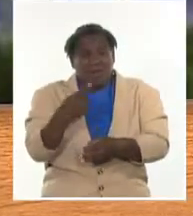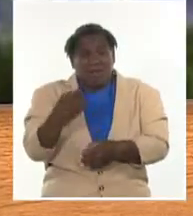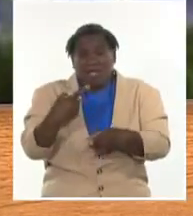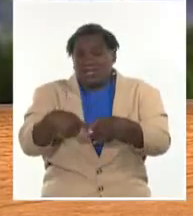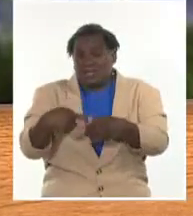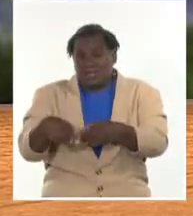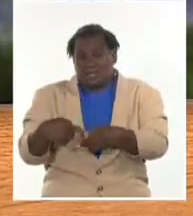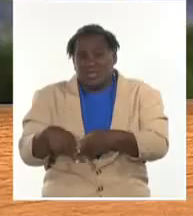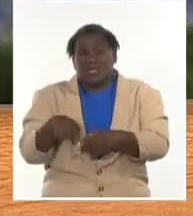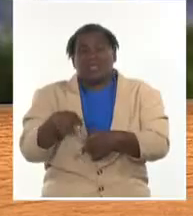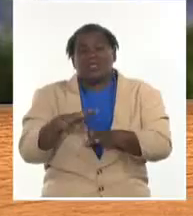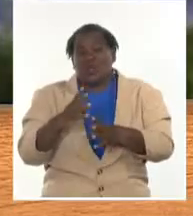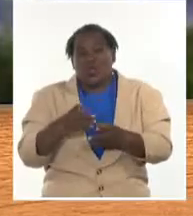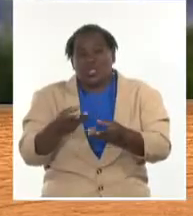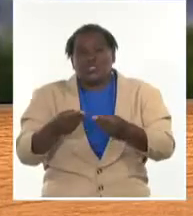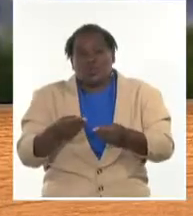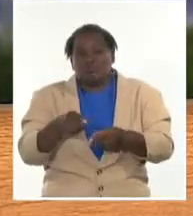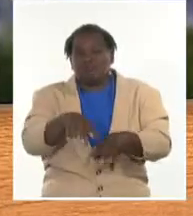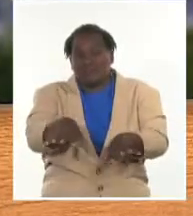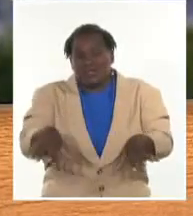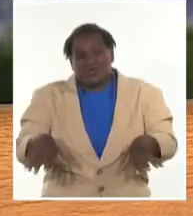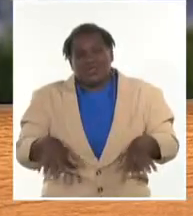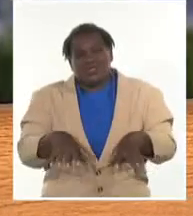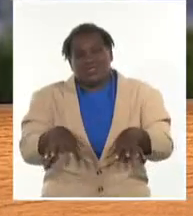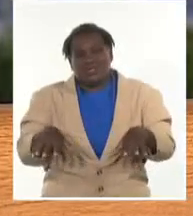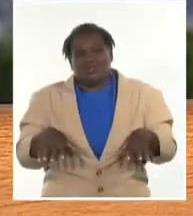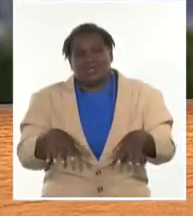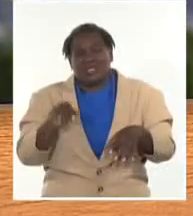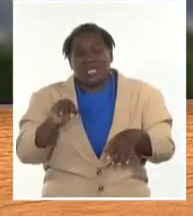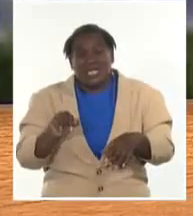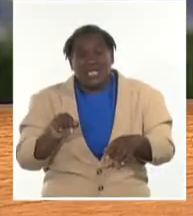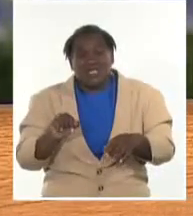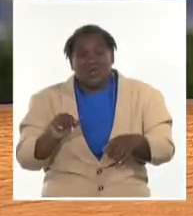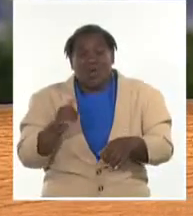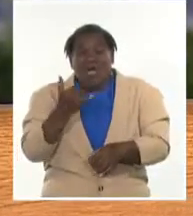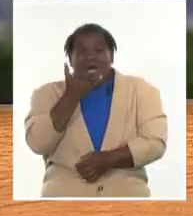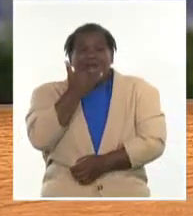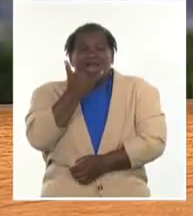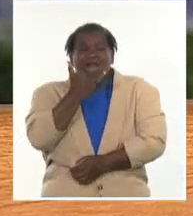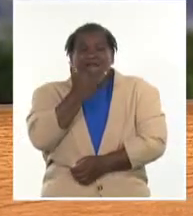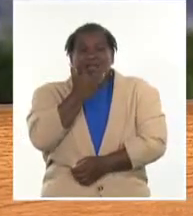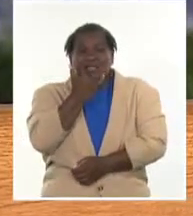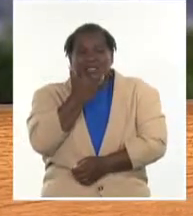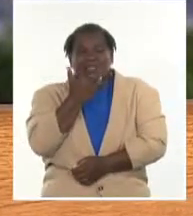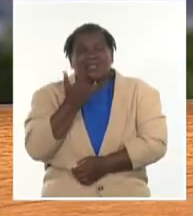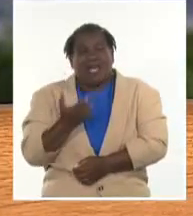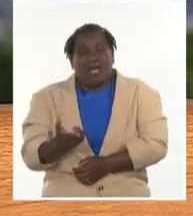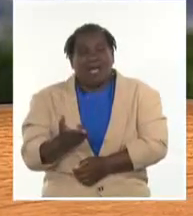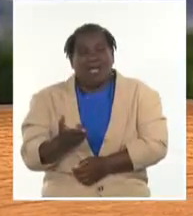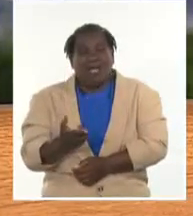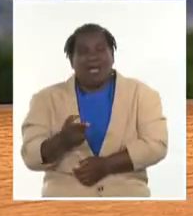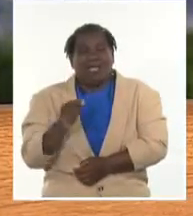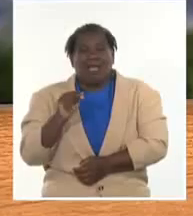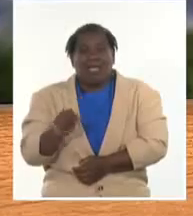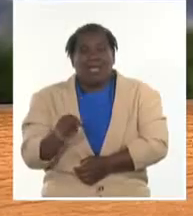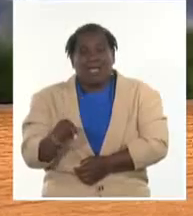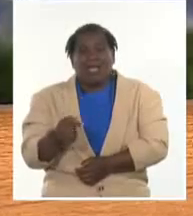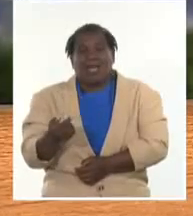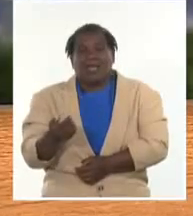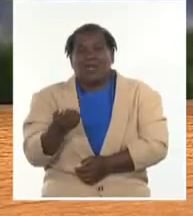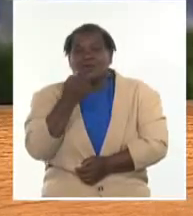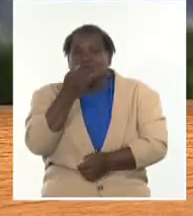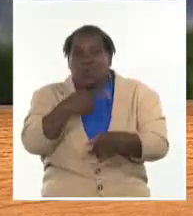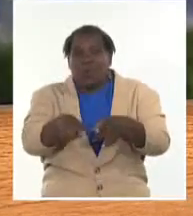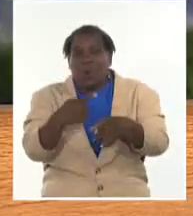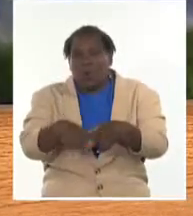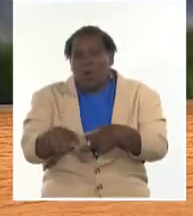este escenario. Ello impacta negativamente en los niveles de consumo, la escasez